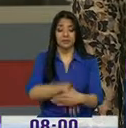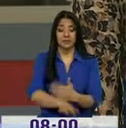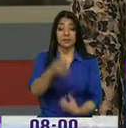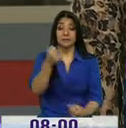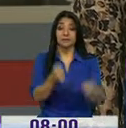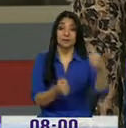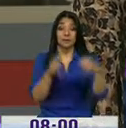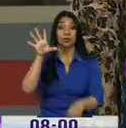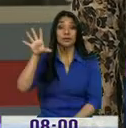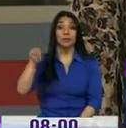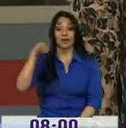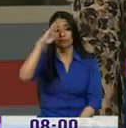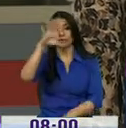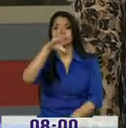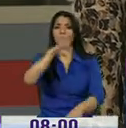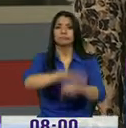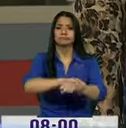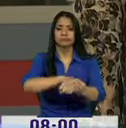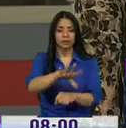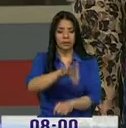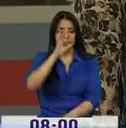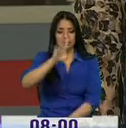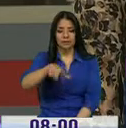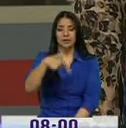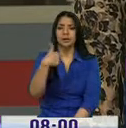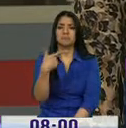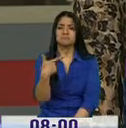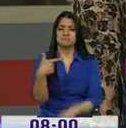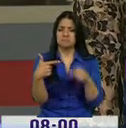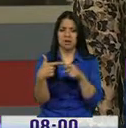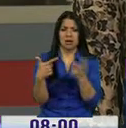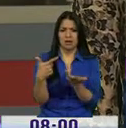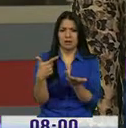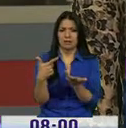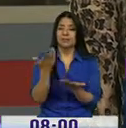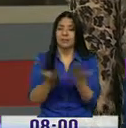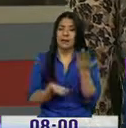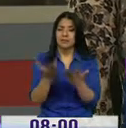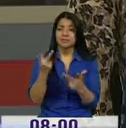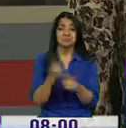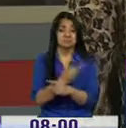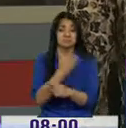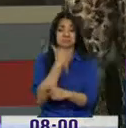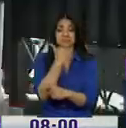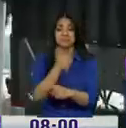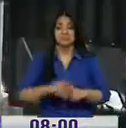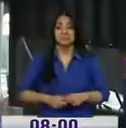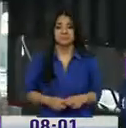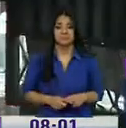fueron detenidas. En su poder se encontró un arma de fuego con la que se presume buscaban cometer algún delito.